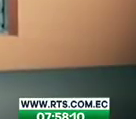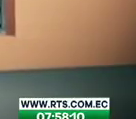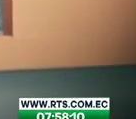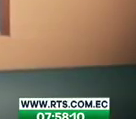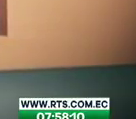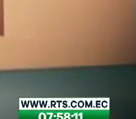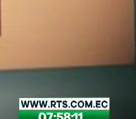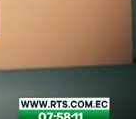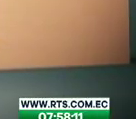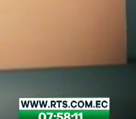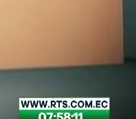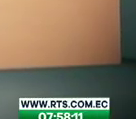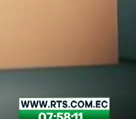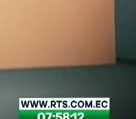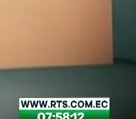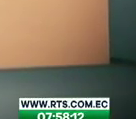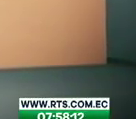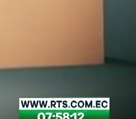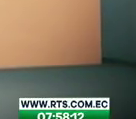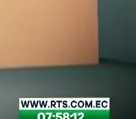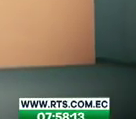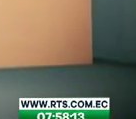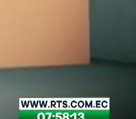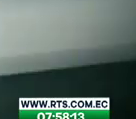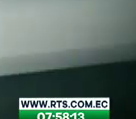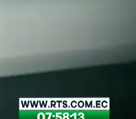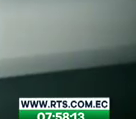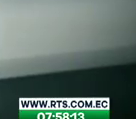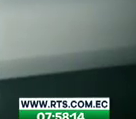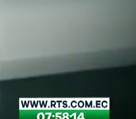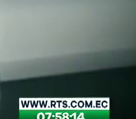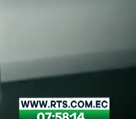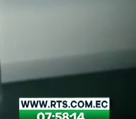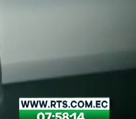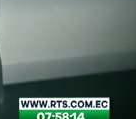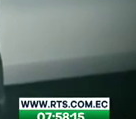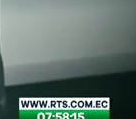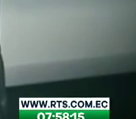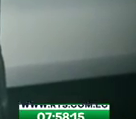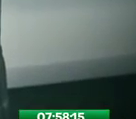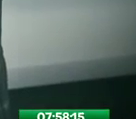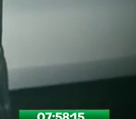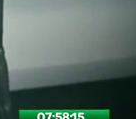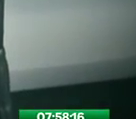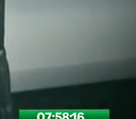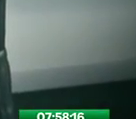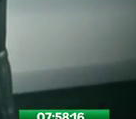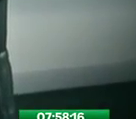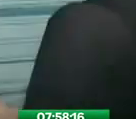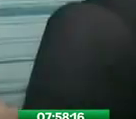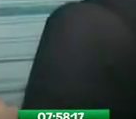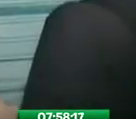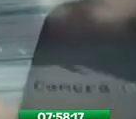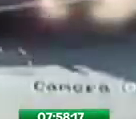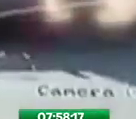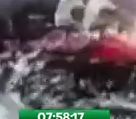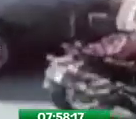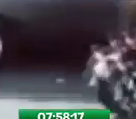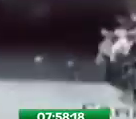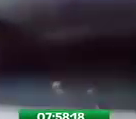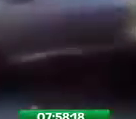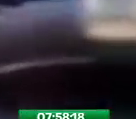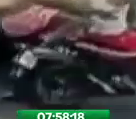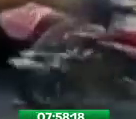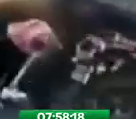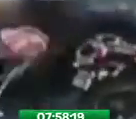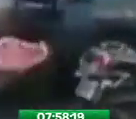de Guayaquil. Los sujetos desconectaron el sistema de alarmas y de videovigilancia del negocio. Cámaras de seguridad